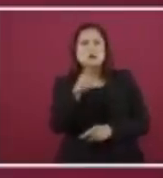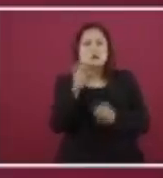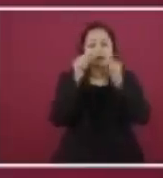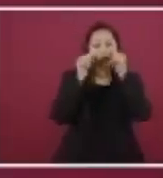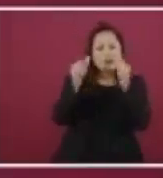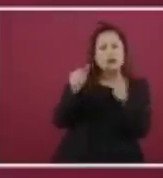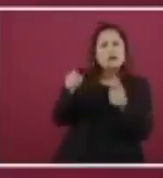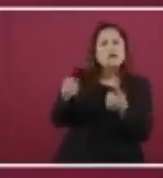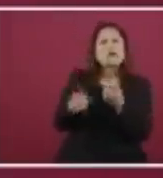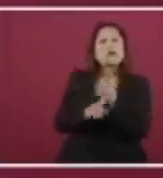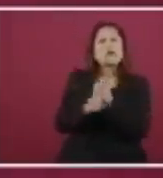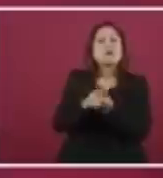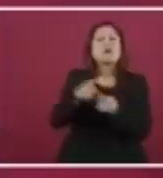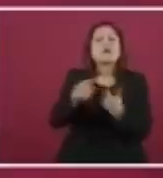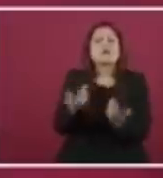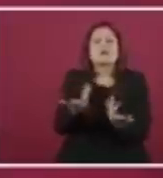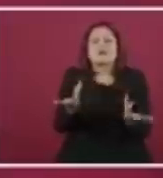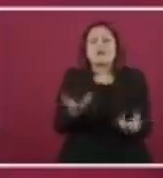Bueno,